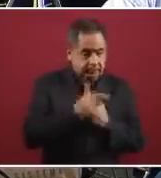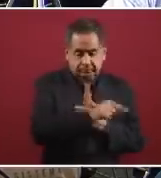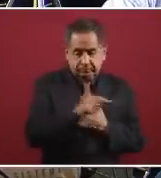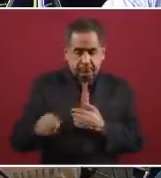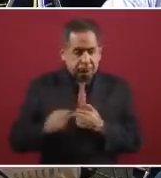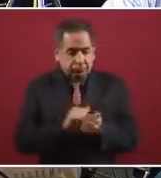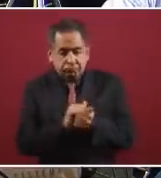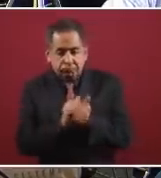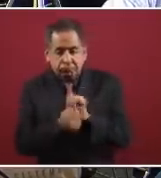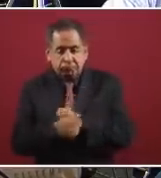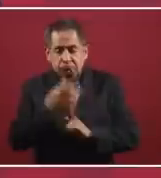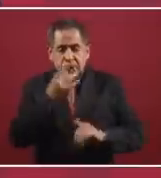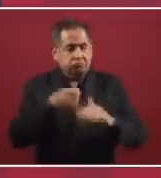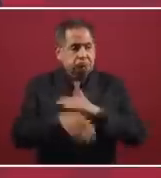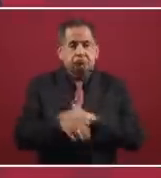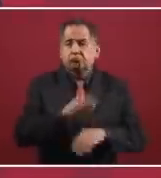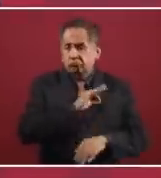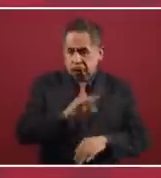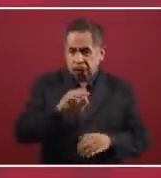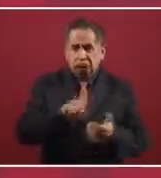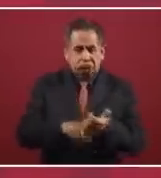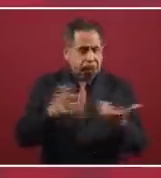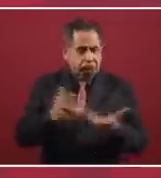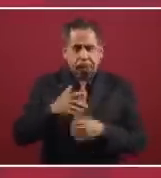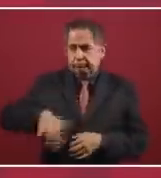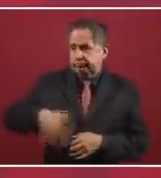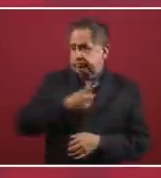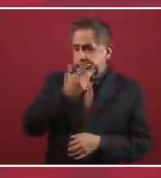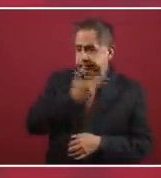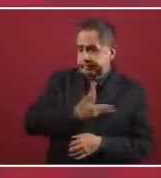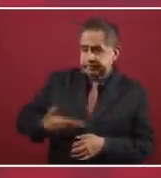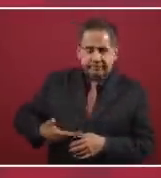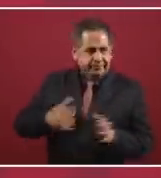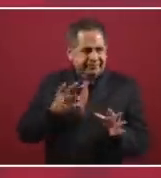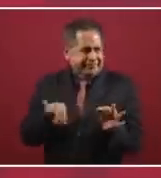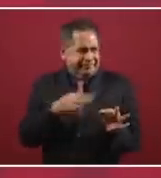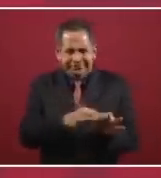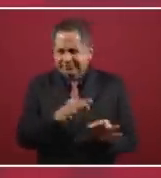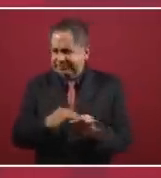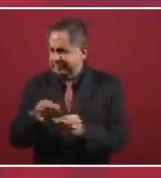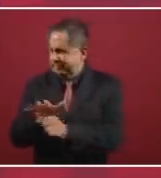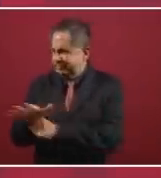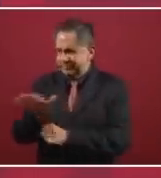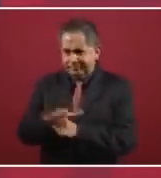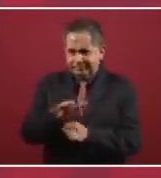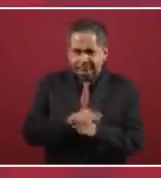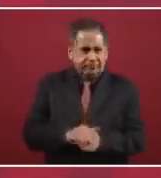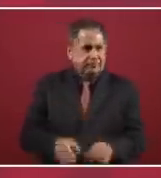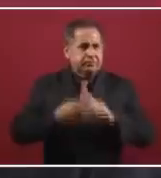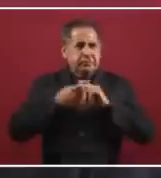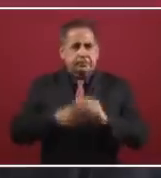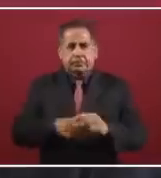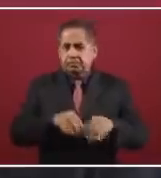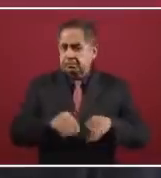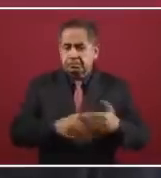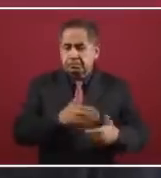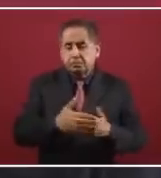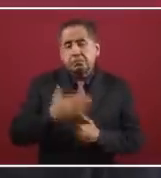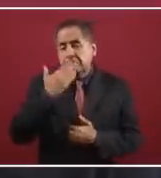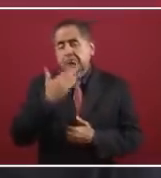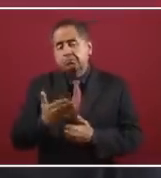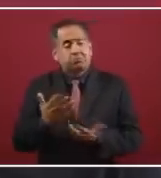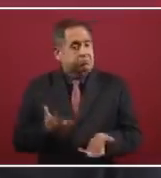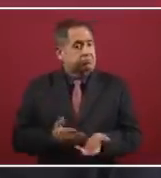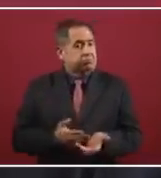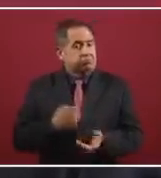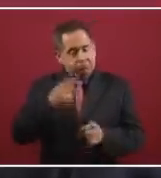madurar, empezar a hacerse, como decía el presidente, que ya tienen la ingeniería básica y arrancan los trabajos, y entonces